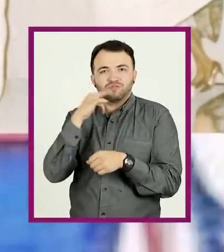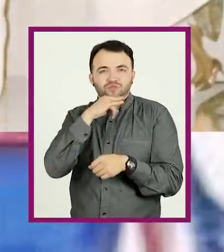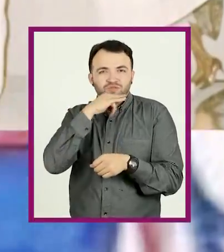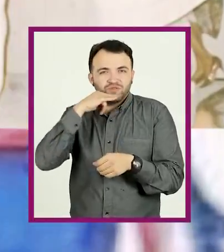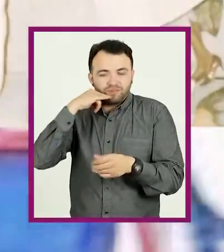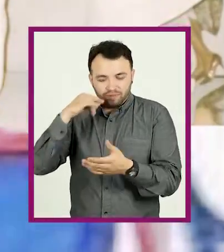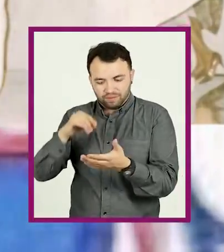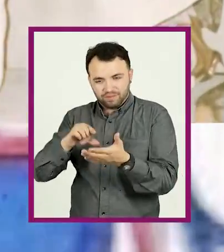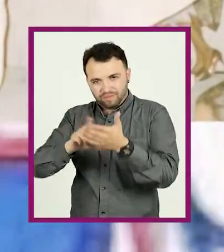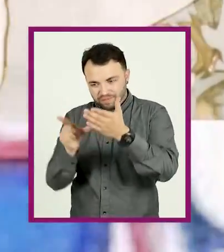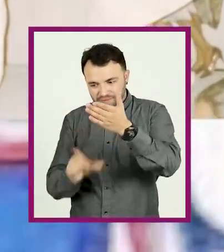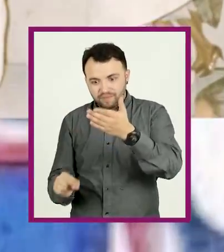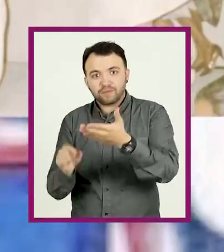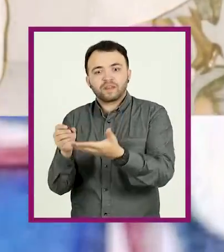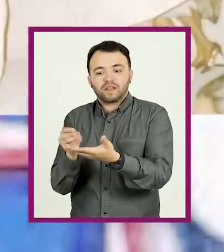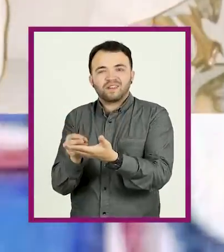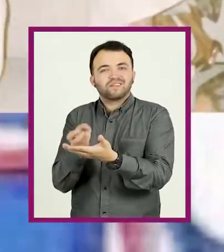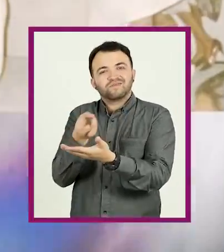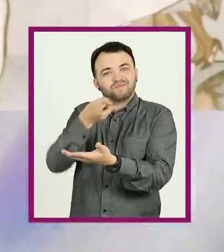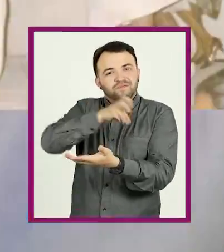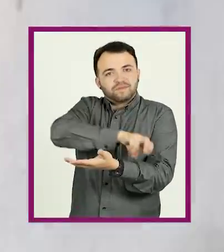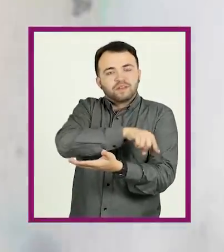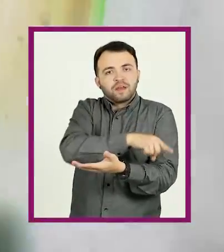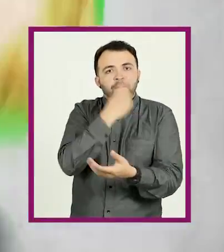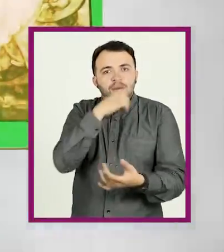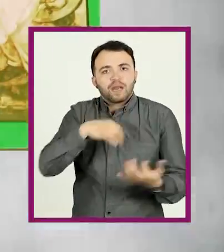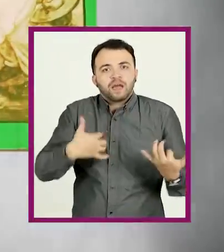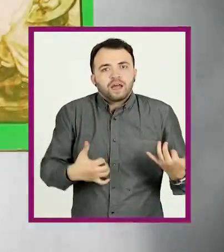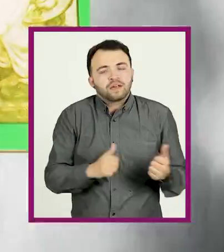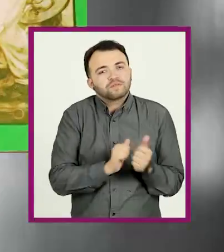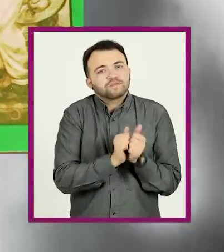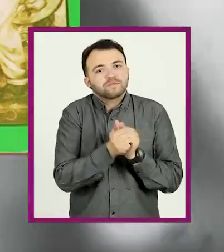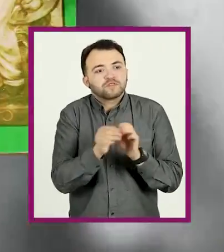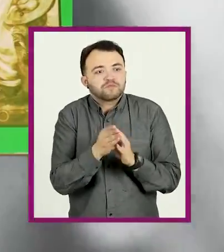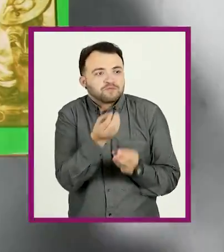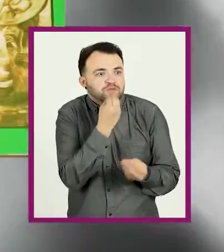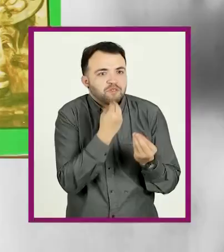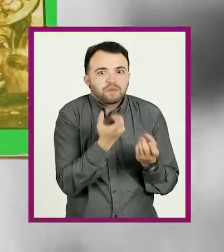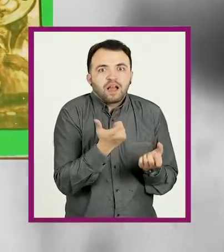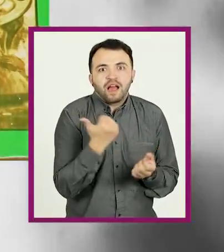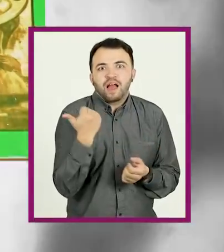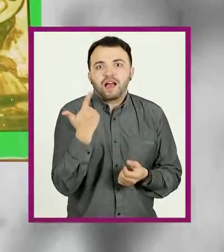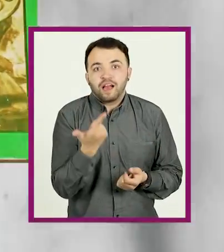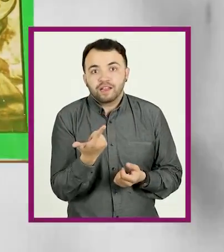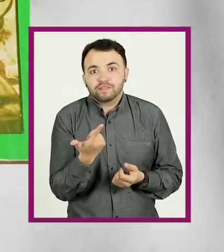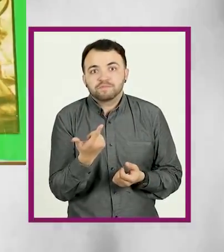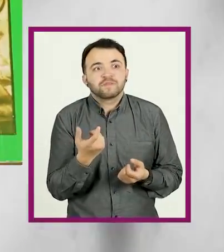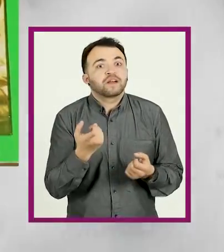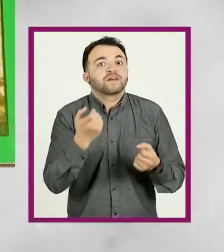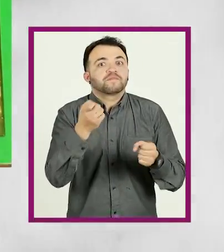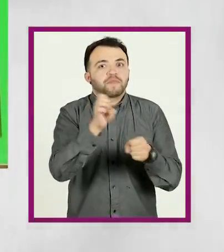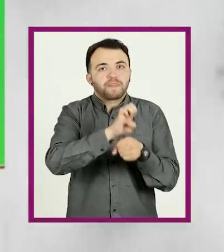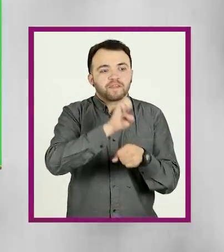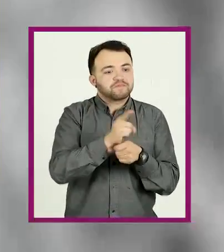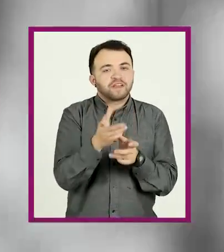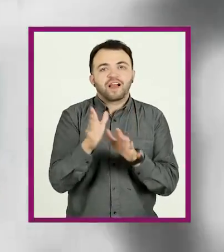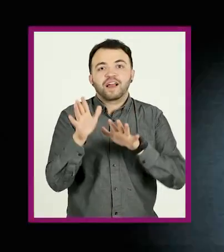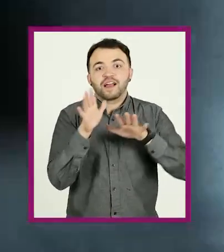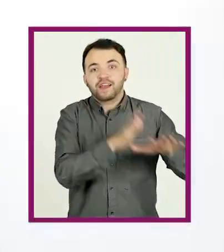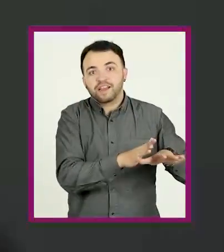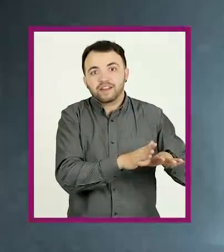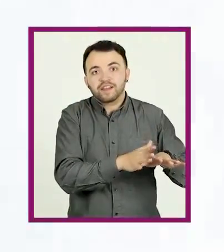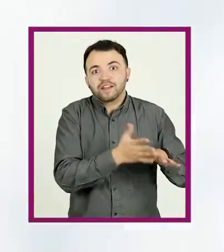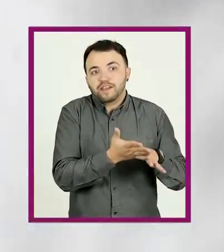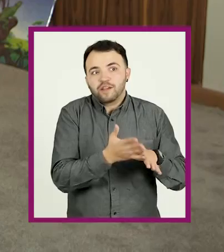y digamos que emergió esta tradición sincrética. Ahora, esa historia, pues bueno, ha sido muy debatida, es posible que la mayor parte